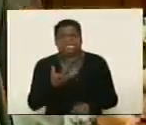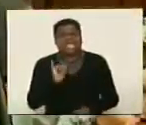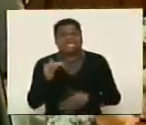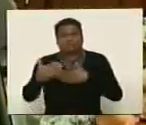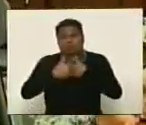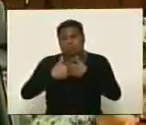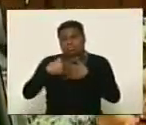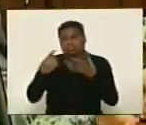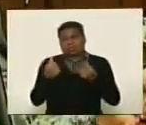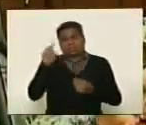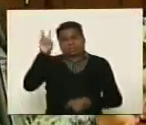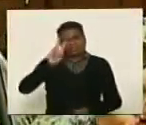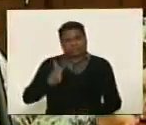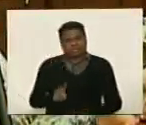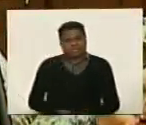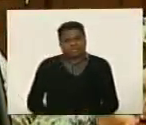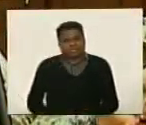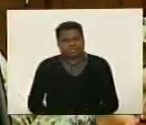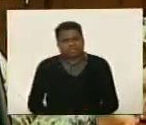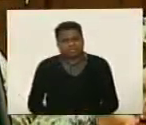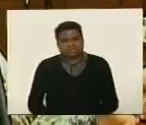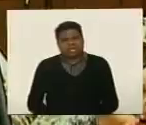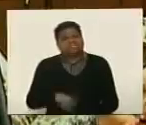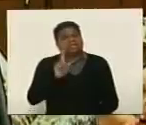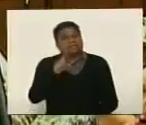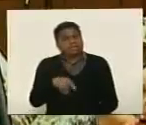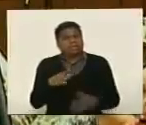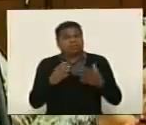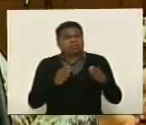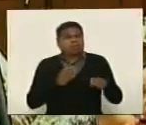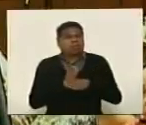economía venezolana y contra las operaciones